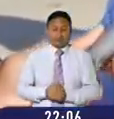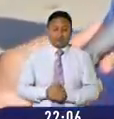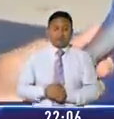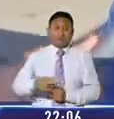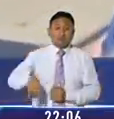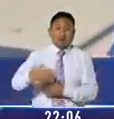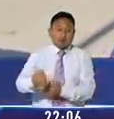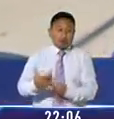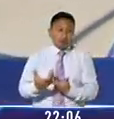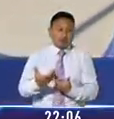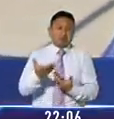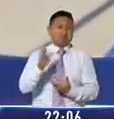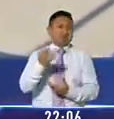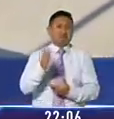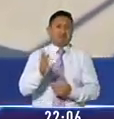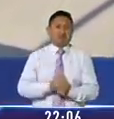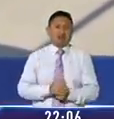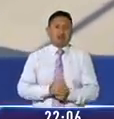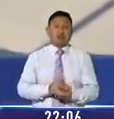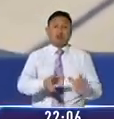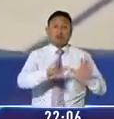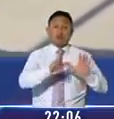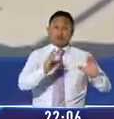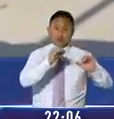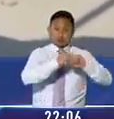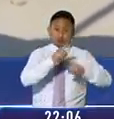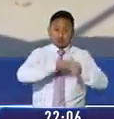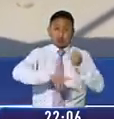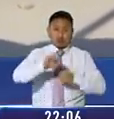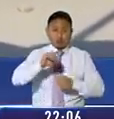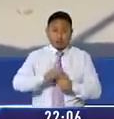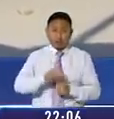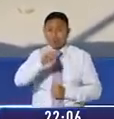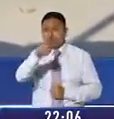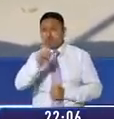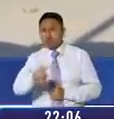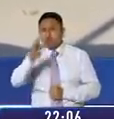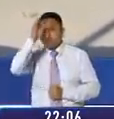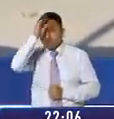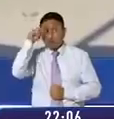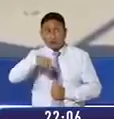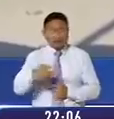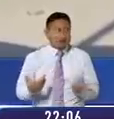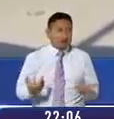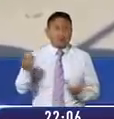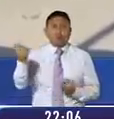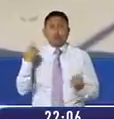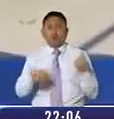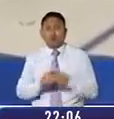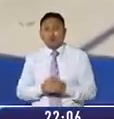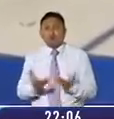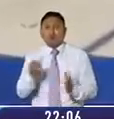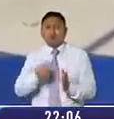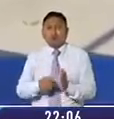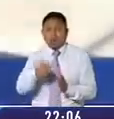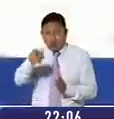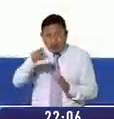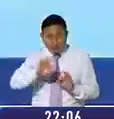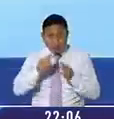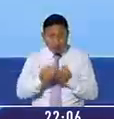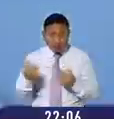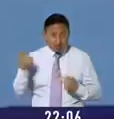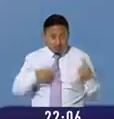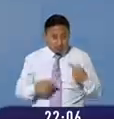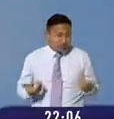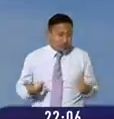Yo todo de las 8 de la noche buscando a mi hermano en el hospital, Y aquí hay herido. Que los diga si aquí está su familiar herido. Los